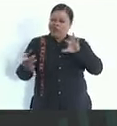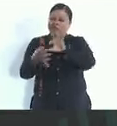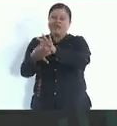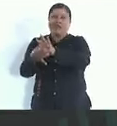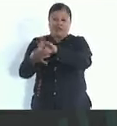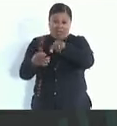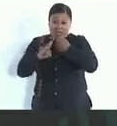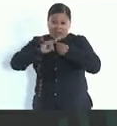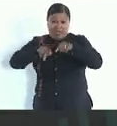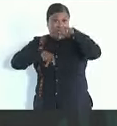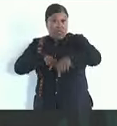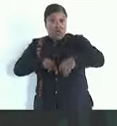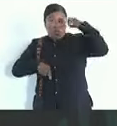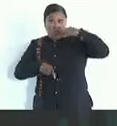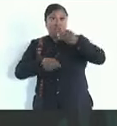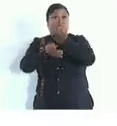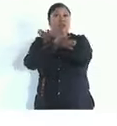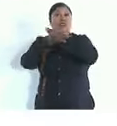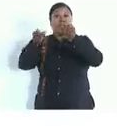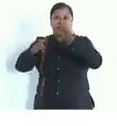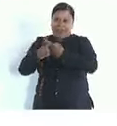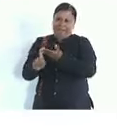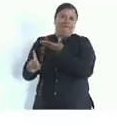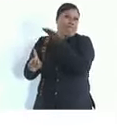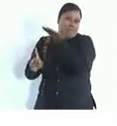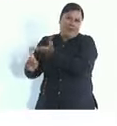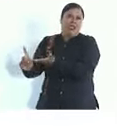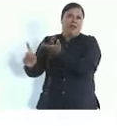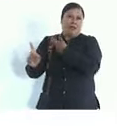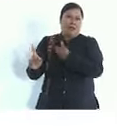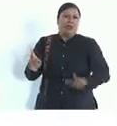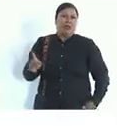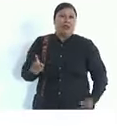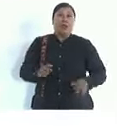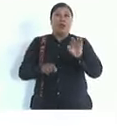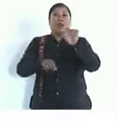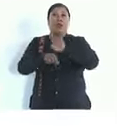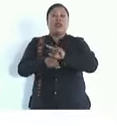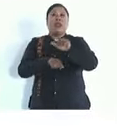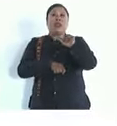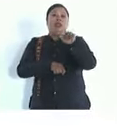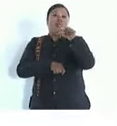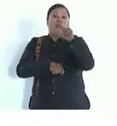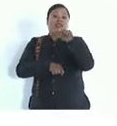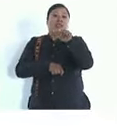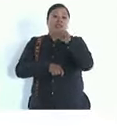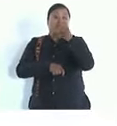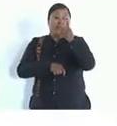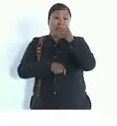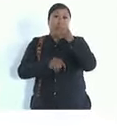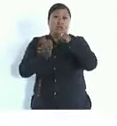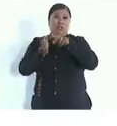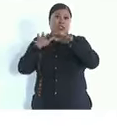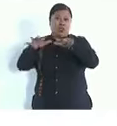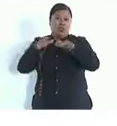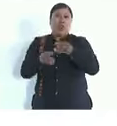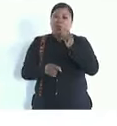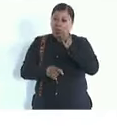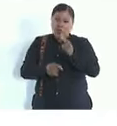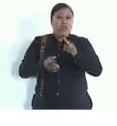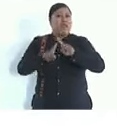Oaxaca y fue anunciado por usted, presidente, el 22 de diciembre de 2018, se ha replicado en